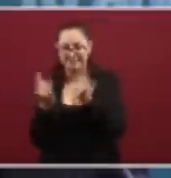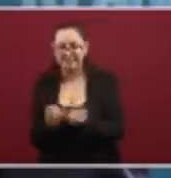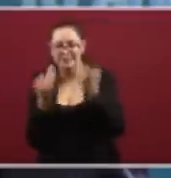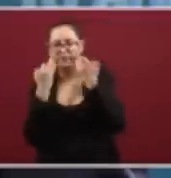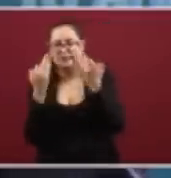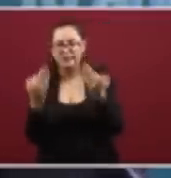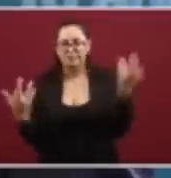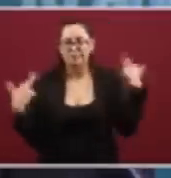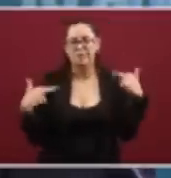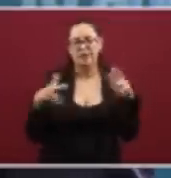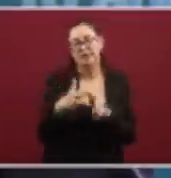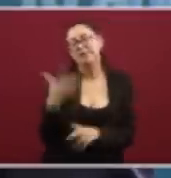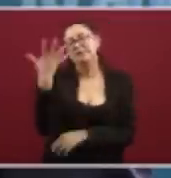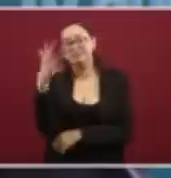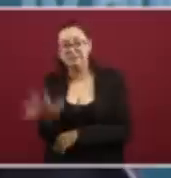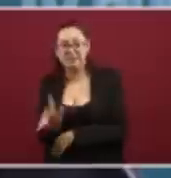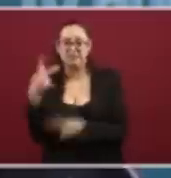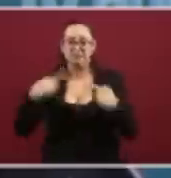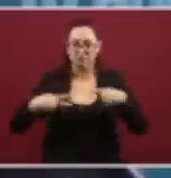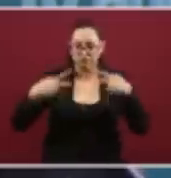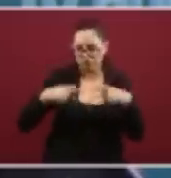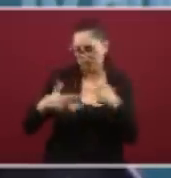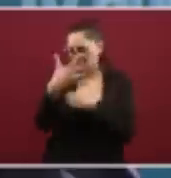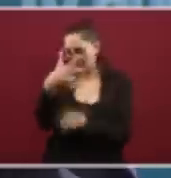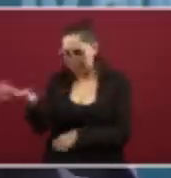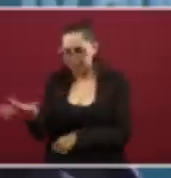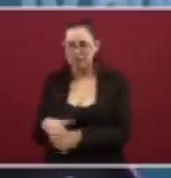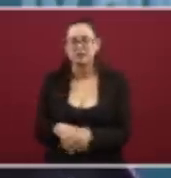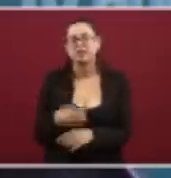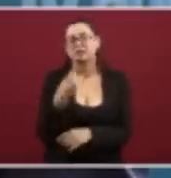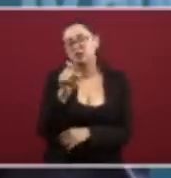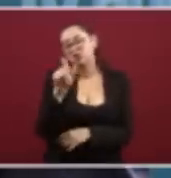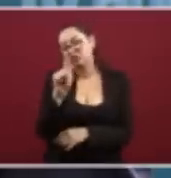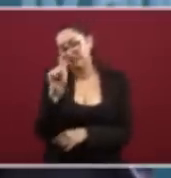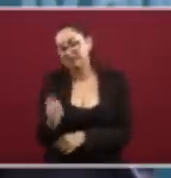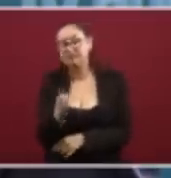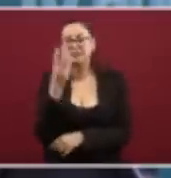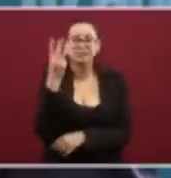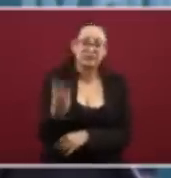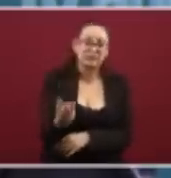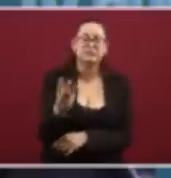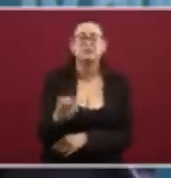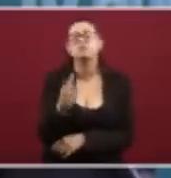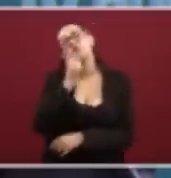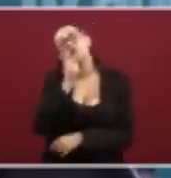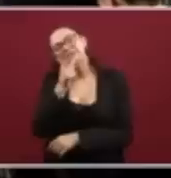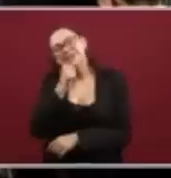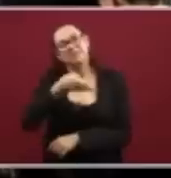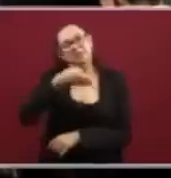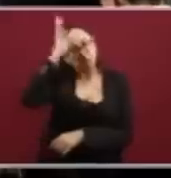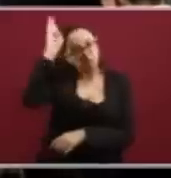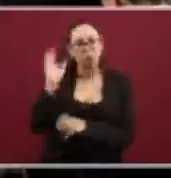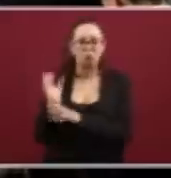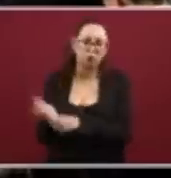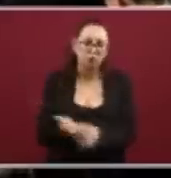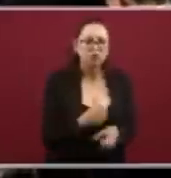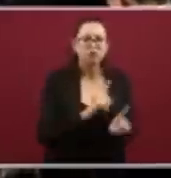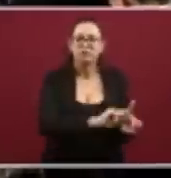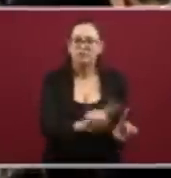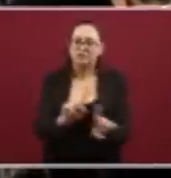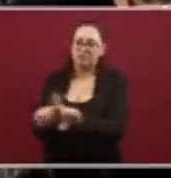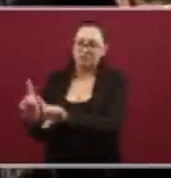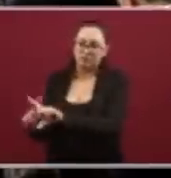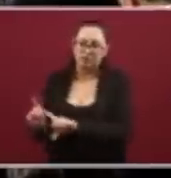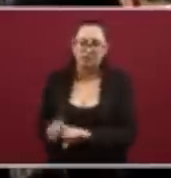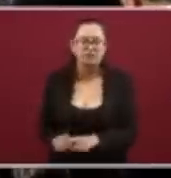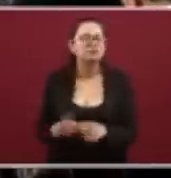ciudadanos voluntarios 173 testimonios testimonios de policías bomberos que participaron en los labores de auxilio entre otros elementos de prueba